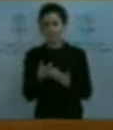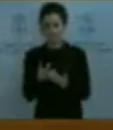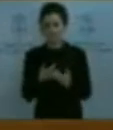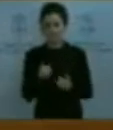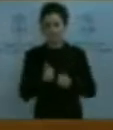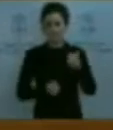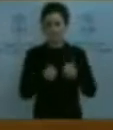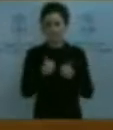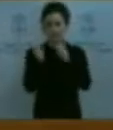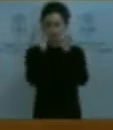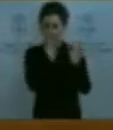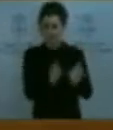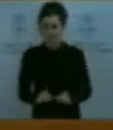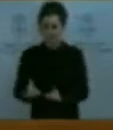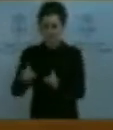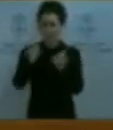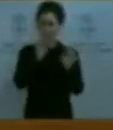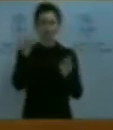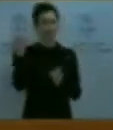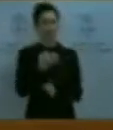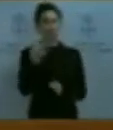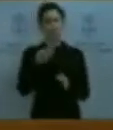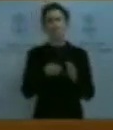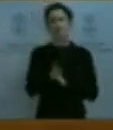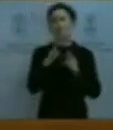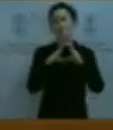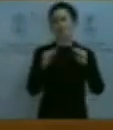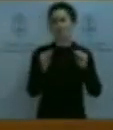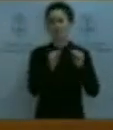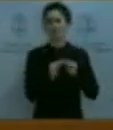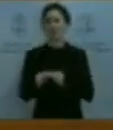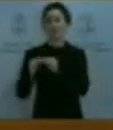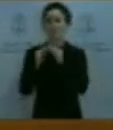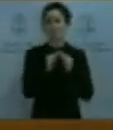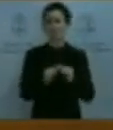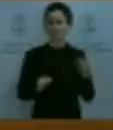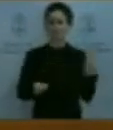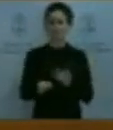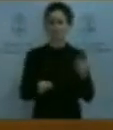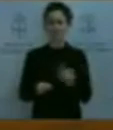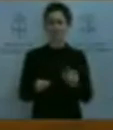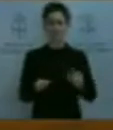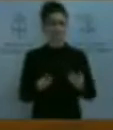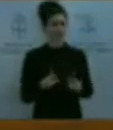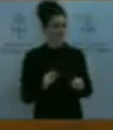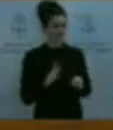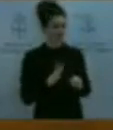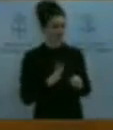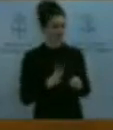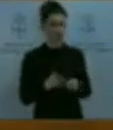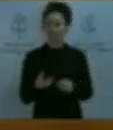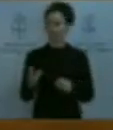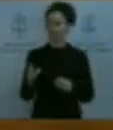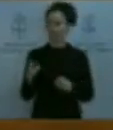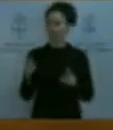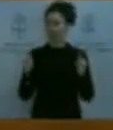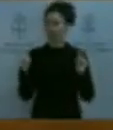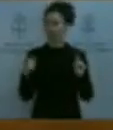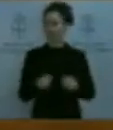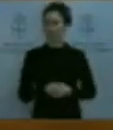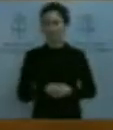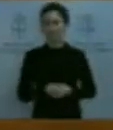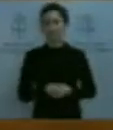territorio para que el acceso a la universidad sea en igualdad de condiciones. Señoría, pues esta, vaya concluyendo. Sí, termino, señor presidente. Pues esta es una de esas cuestiones,